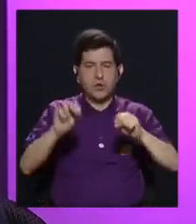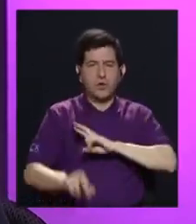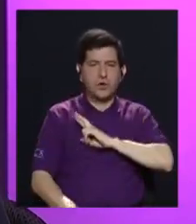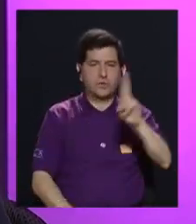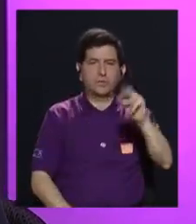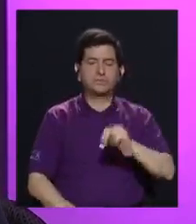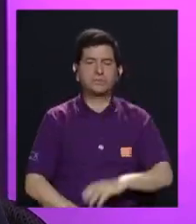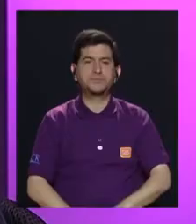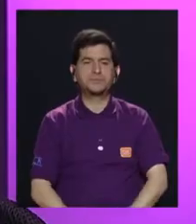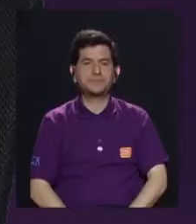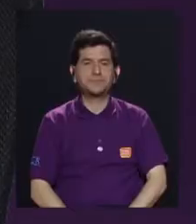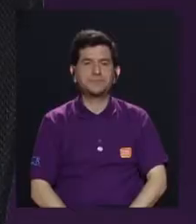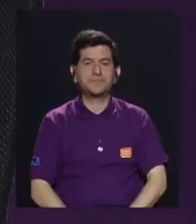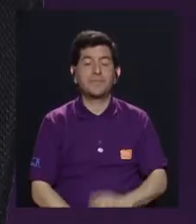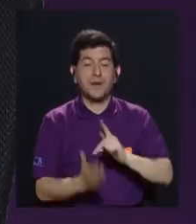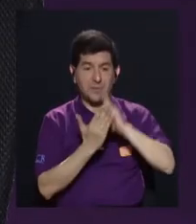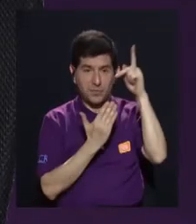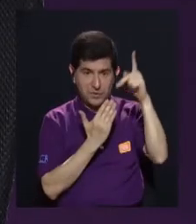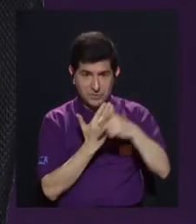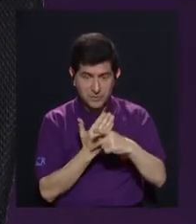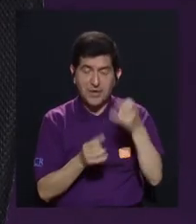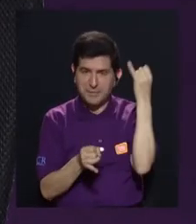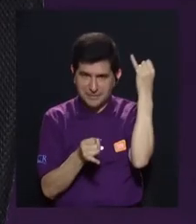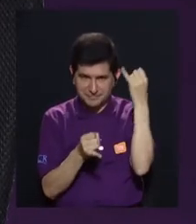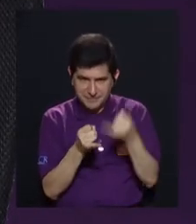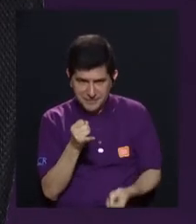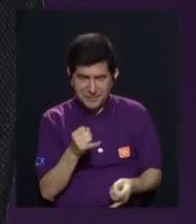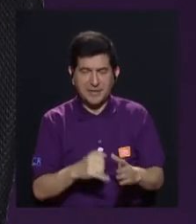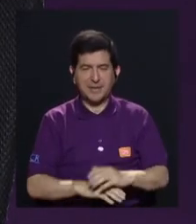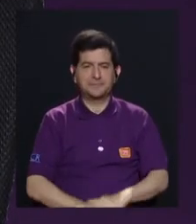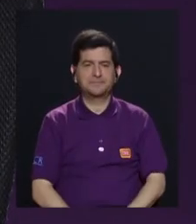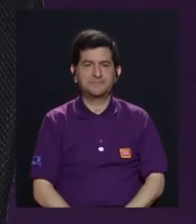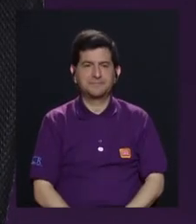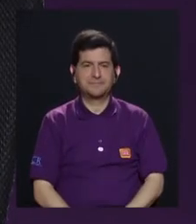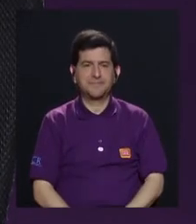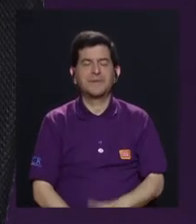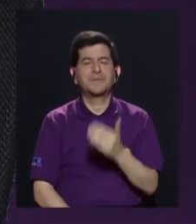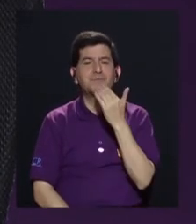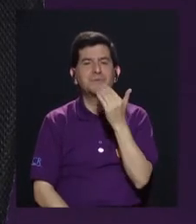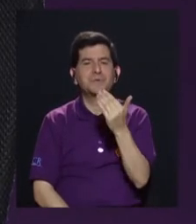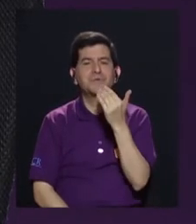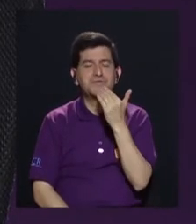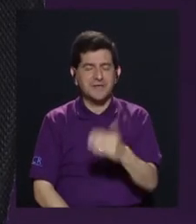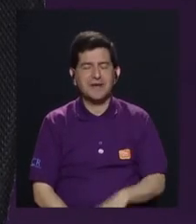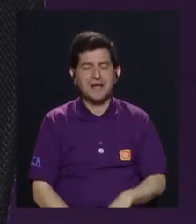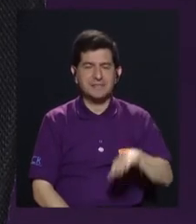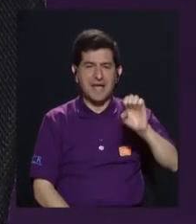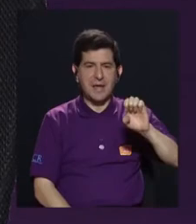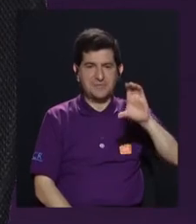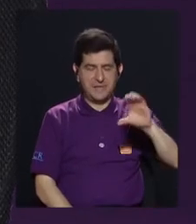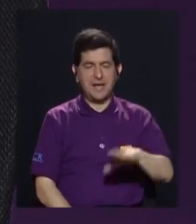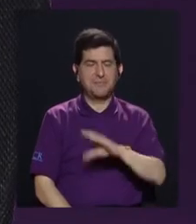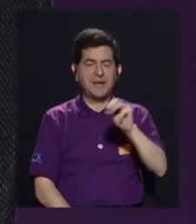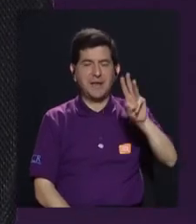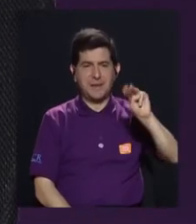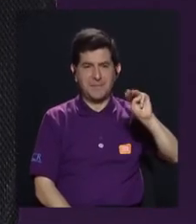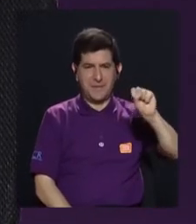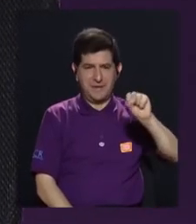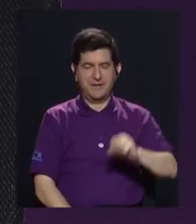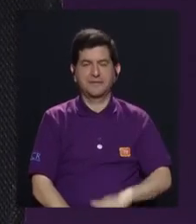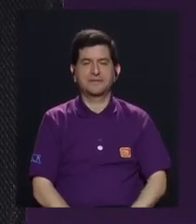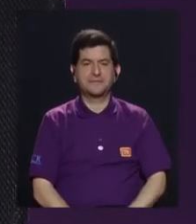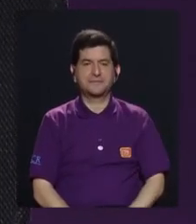bueno nuestro programa está finalizando y queremos darle las gracias a epsy y es gracias a margarita